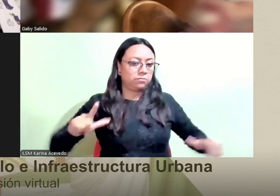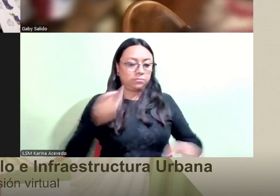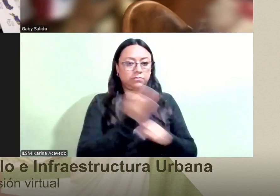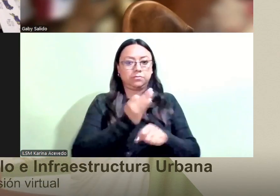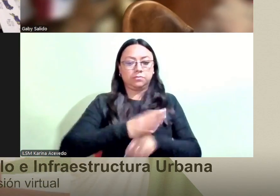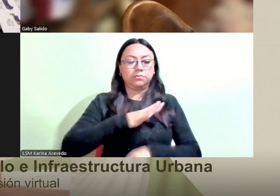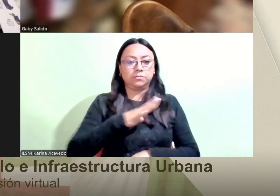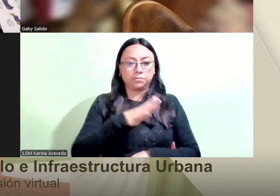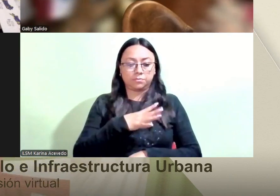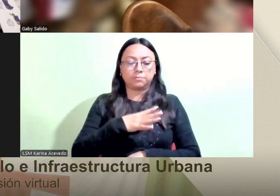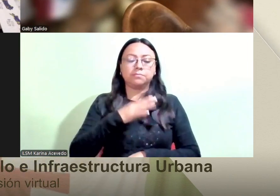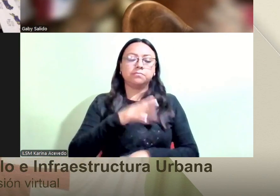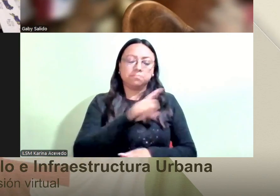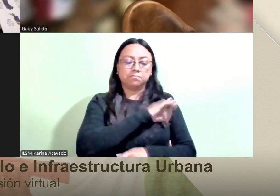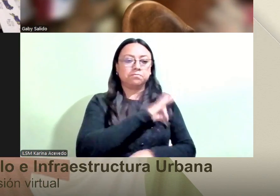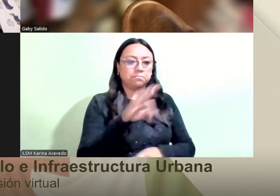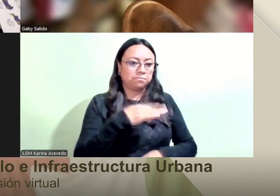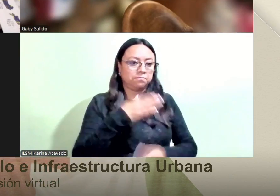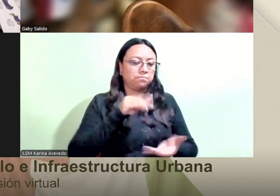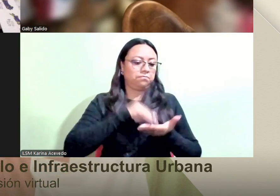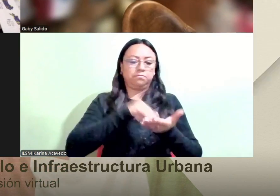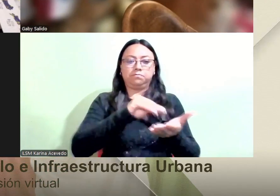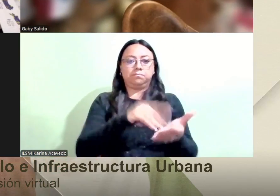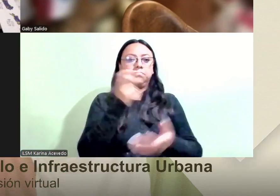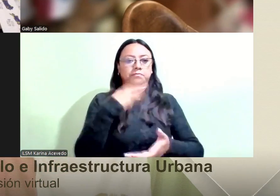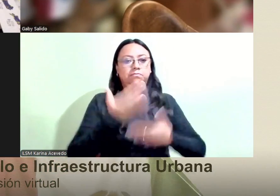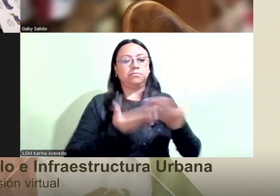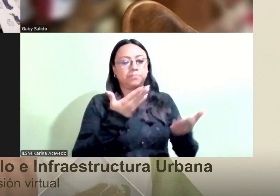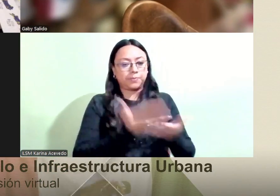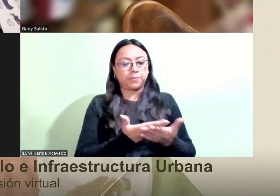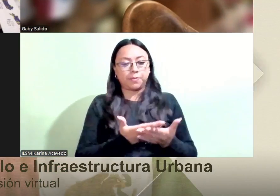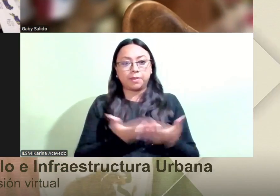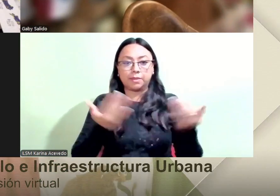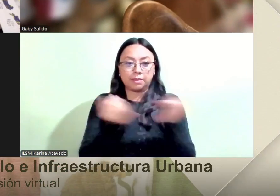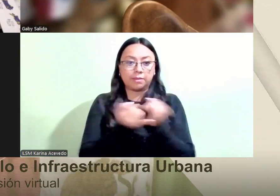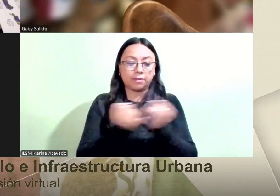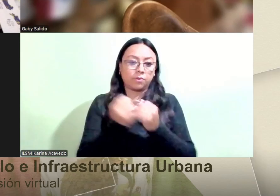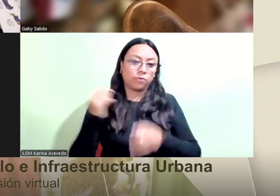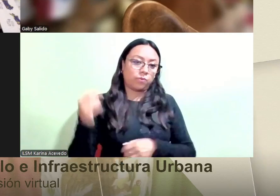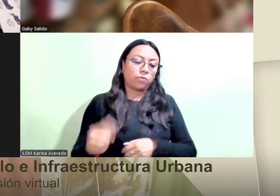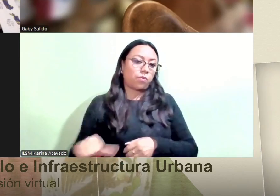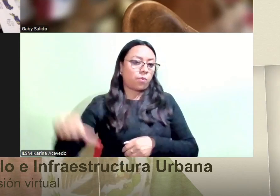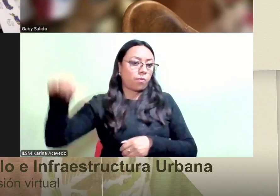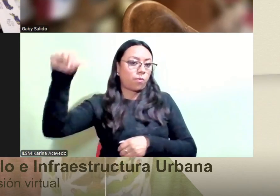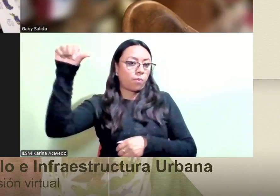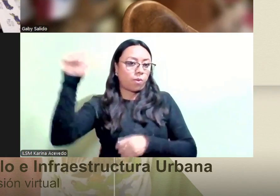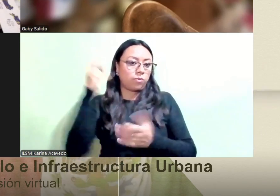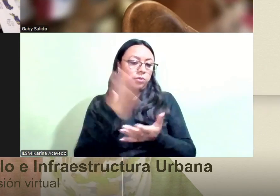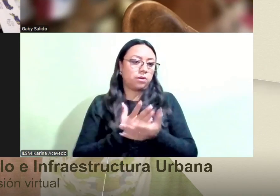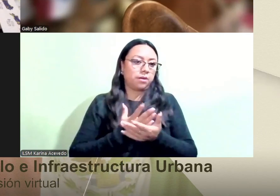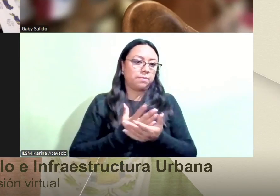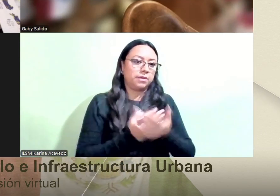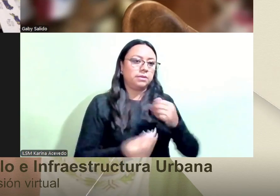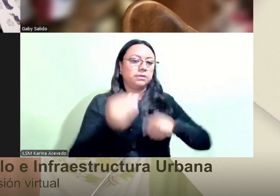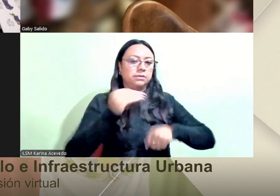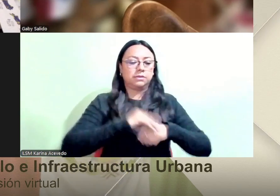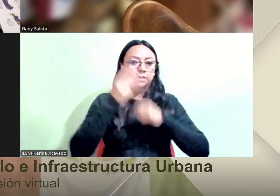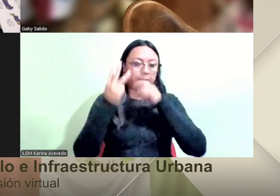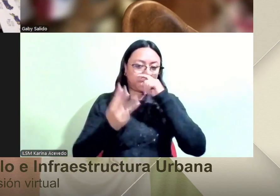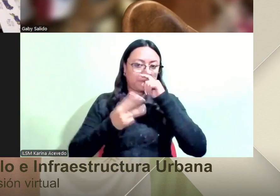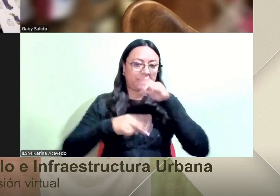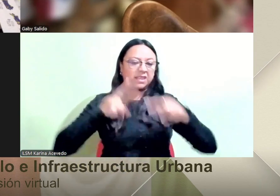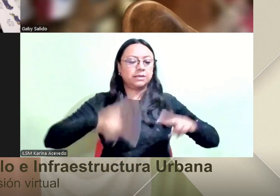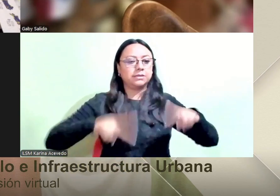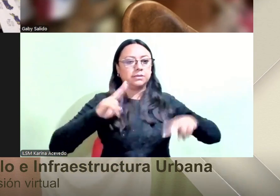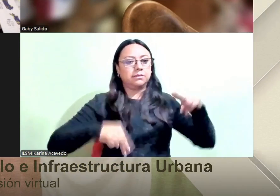permanecerá con la propuesta de modificación de uso de suelo. Así también la altura se incrementa únicamente en 3 niveles, propuesta que se considera viable